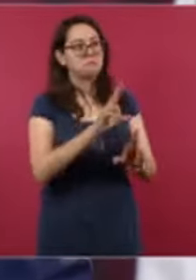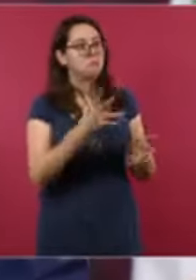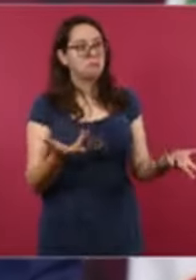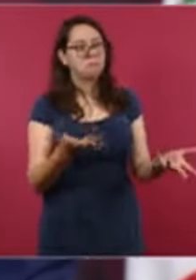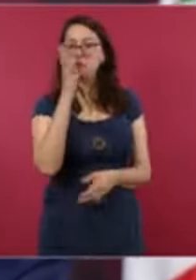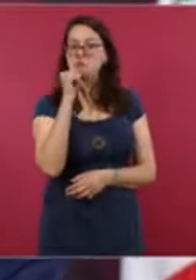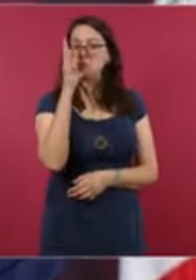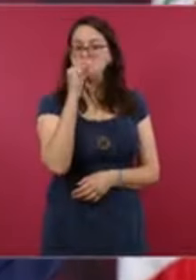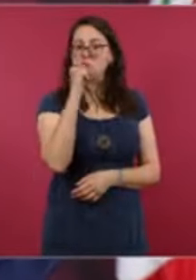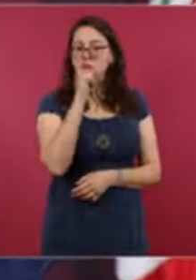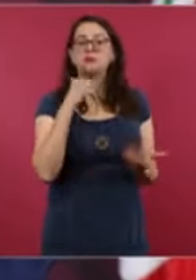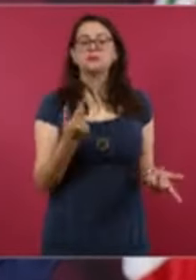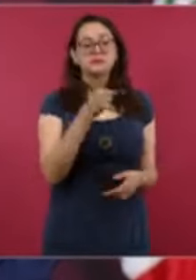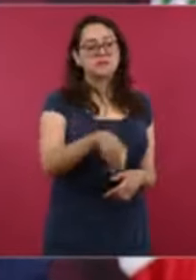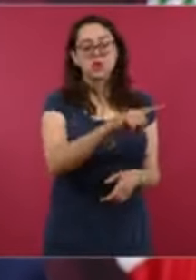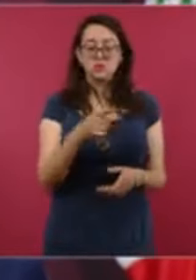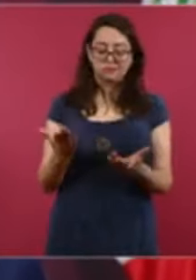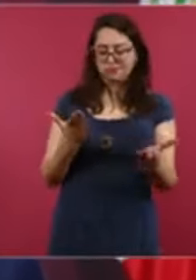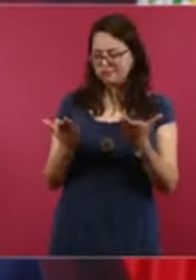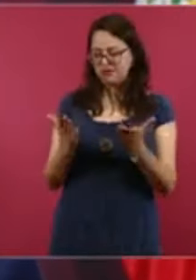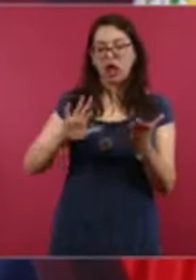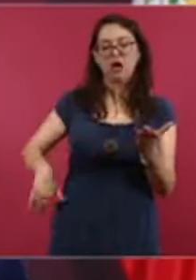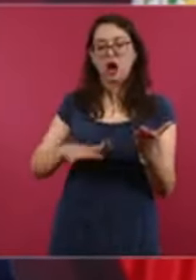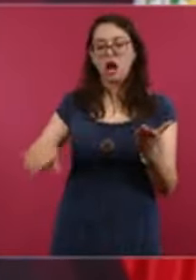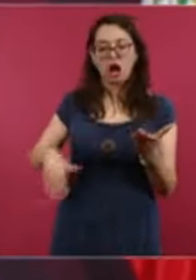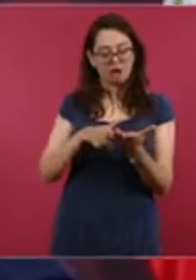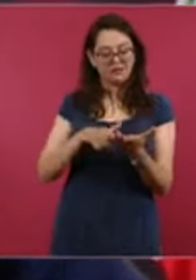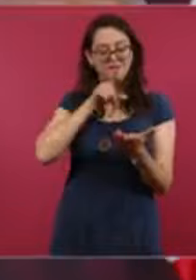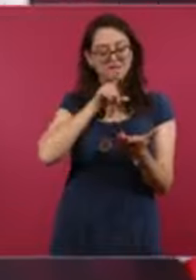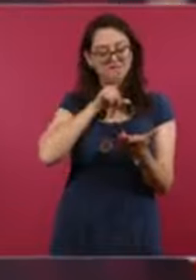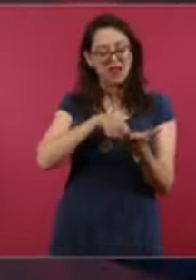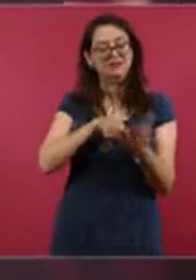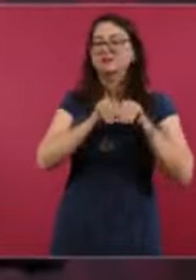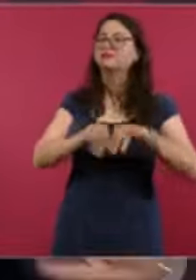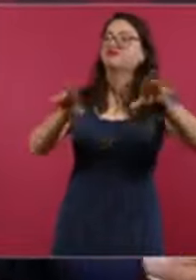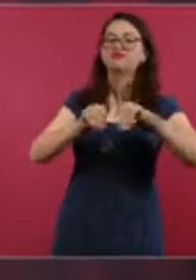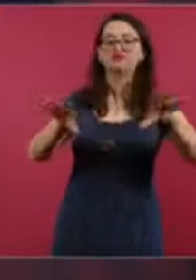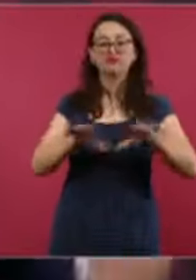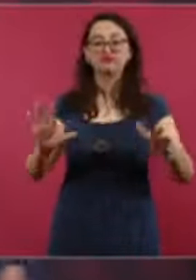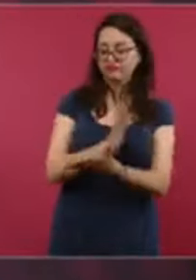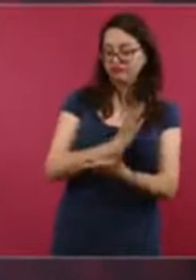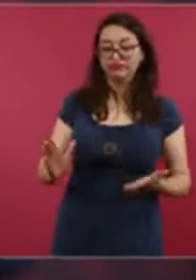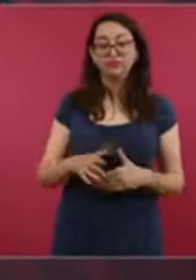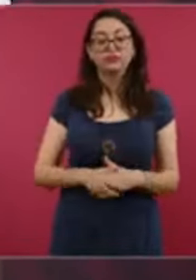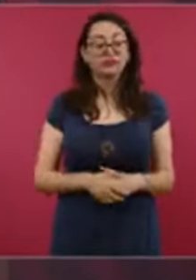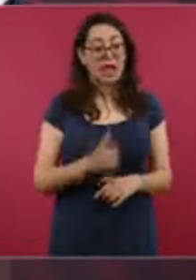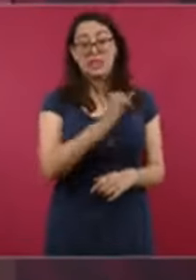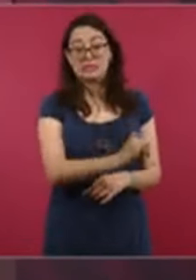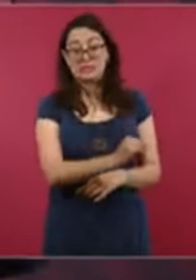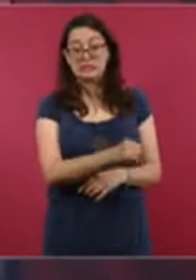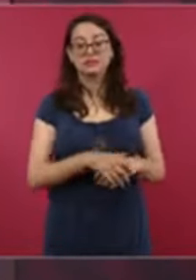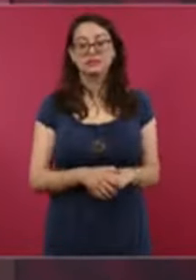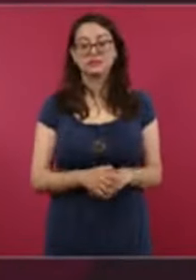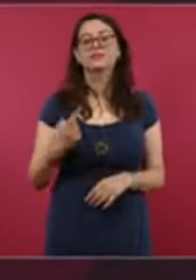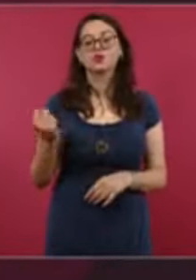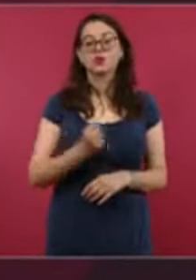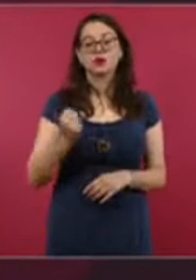qué se informaba y qué no. Y habían cercos informativos. Ya no, ya existe